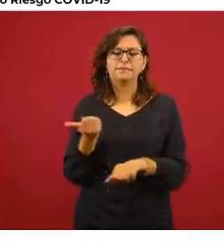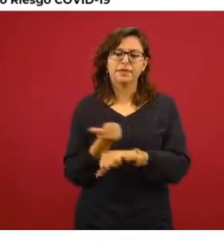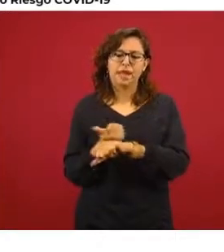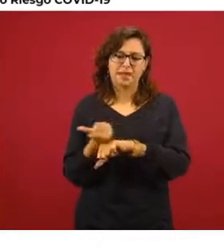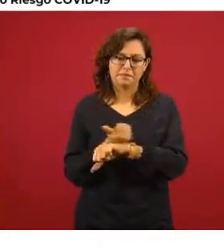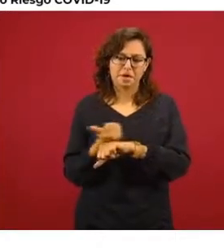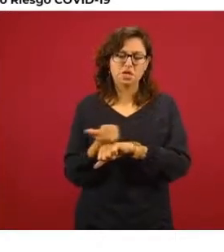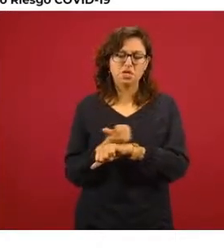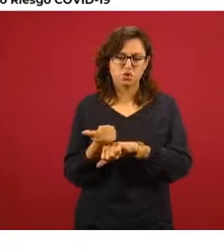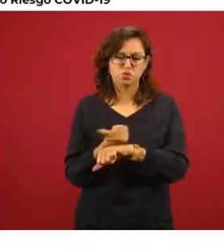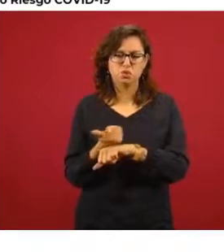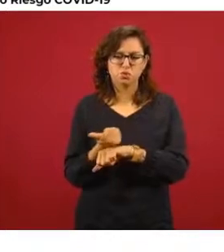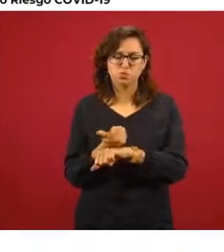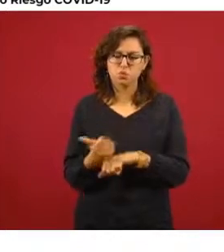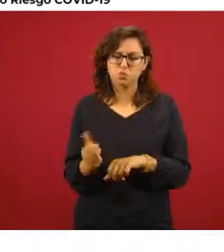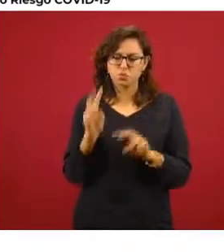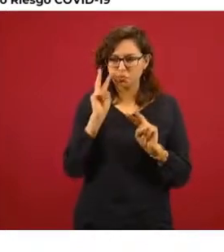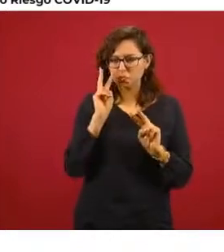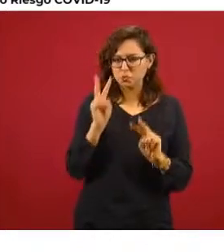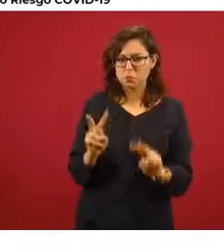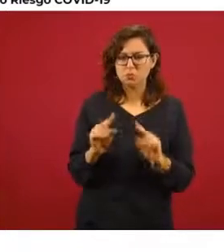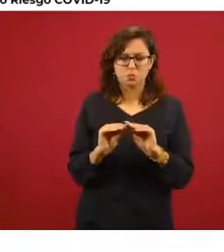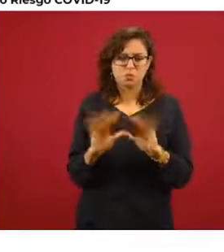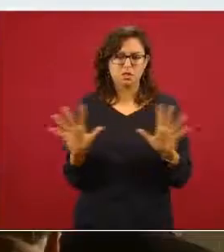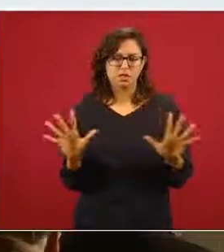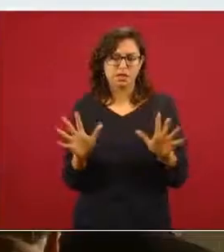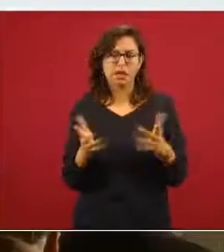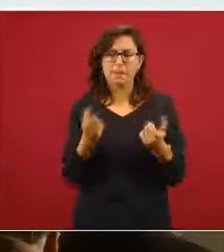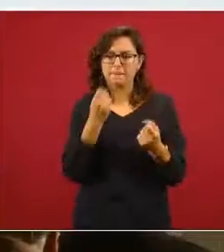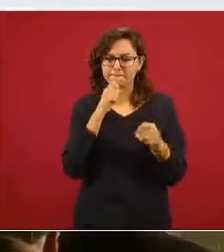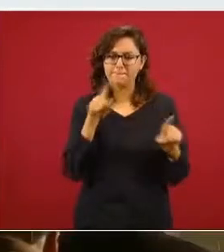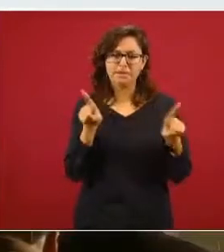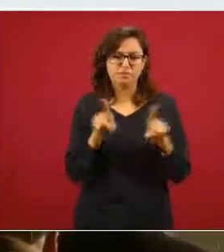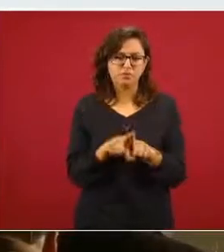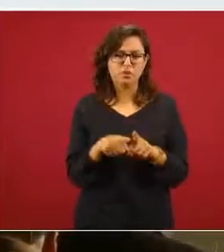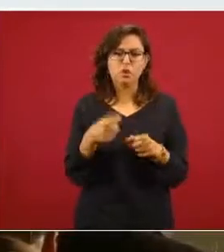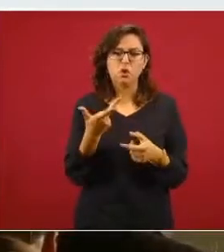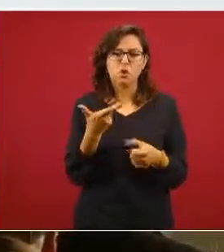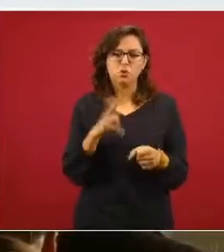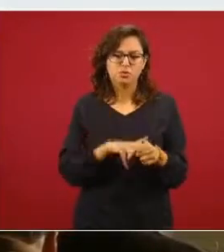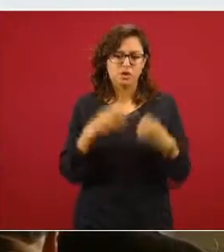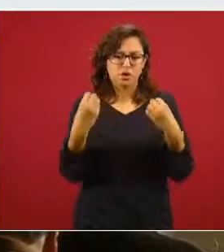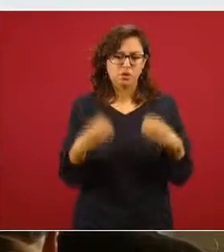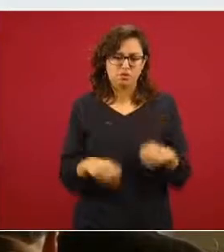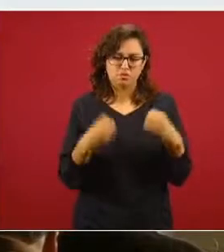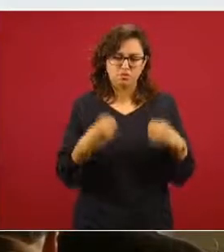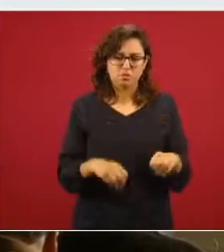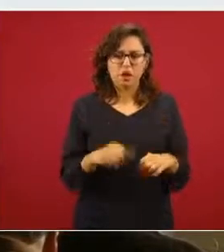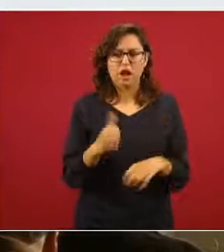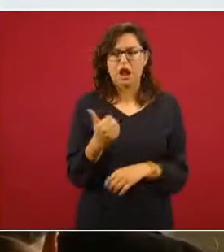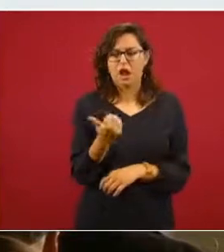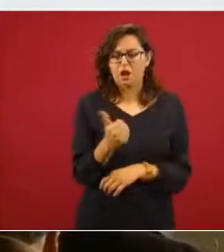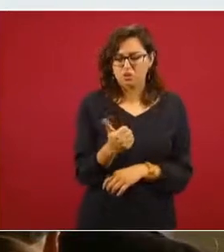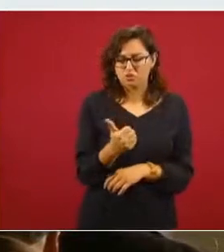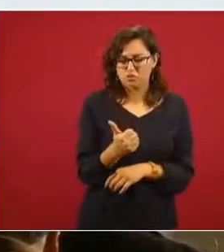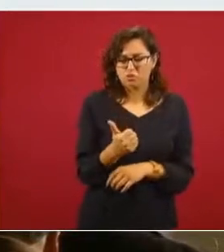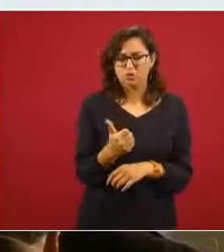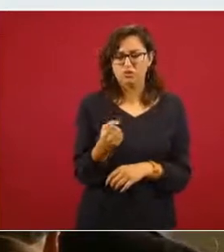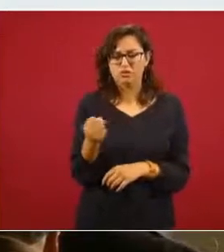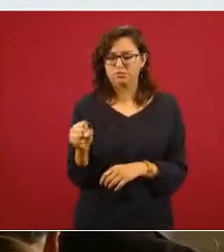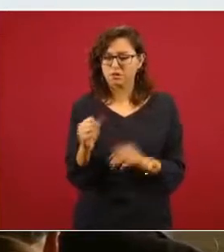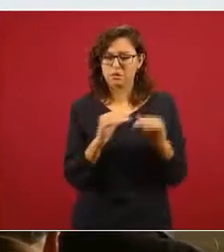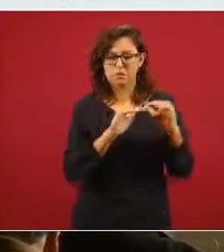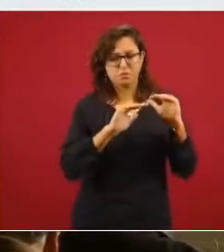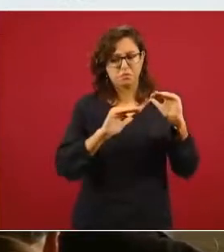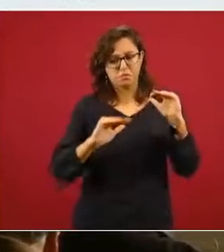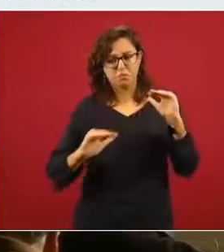de reducción también en la siguiente de la ocupación hospitalaria de Oaxaca desde todo agosto y lo que llevamos de